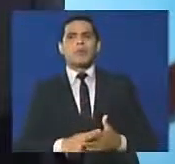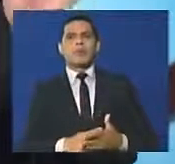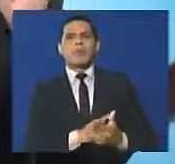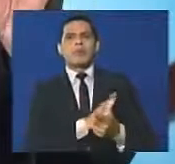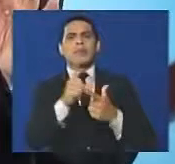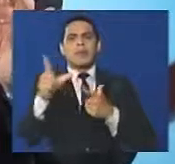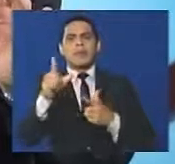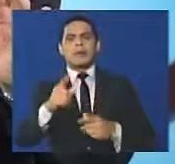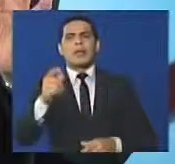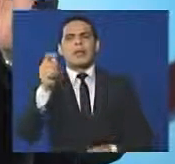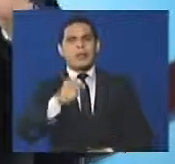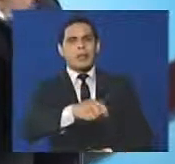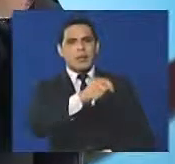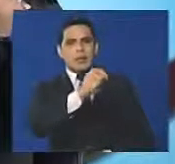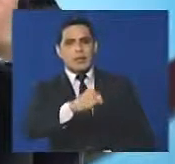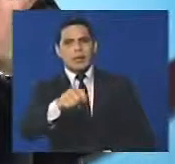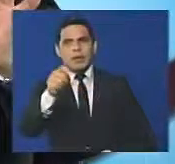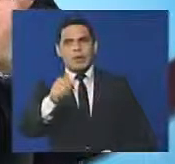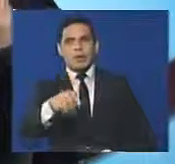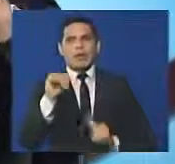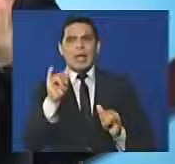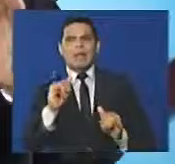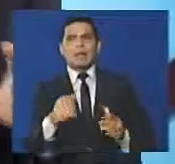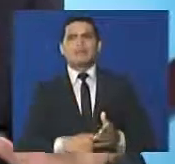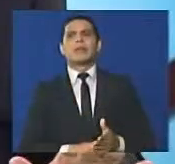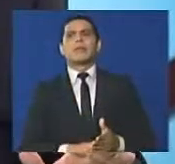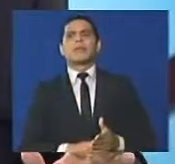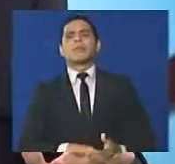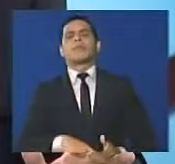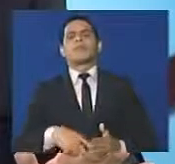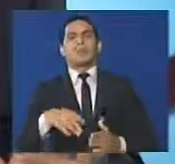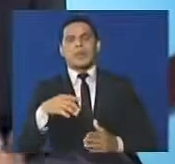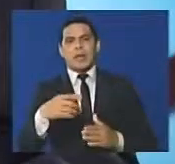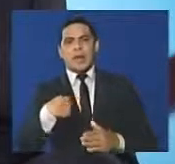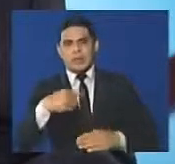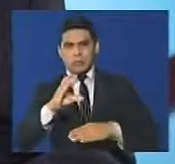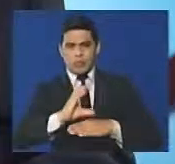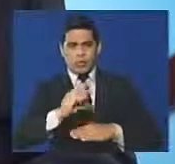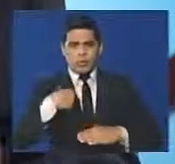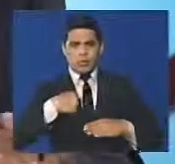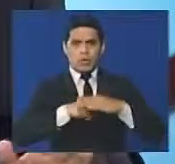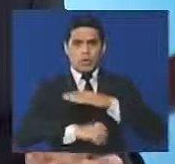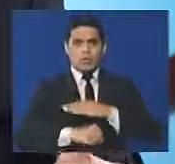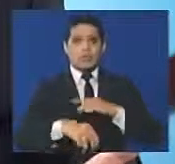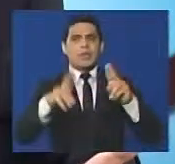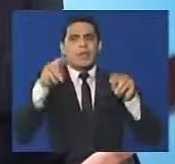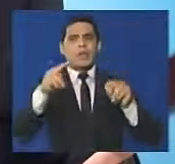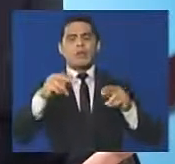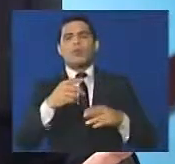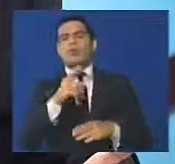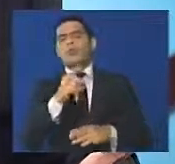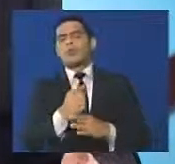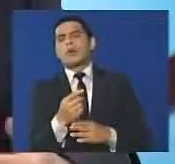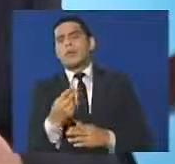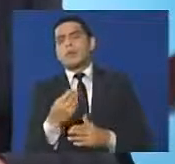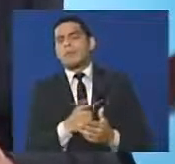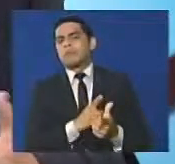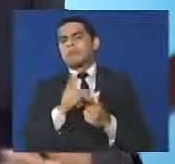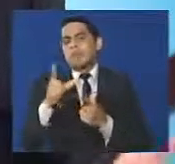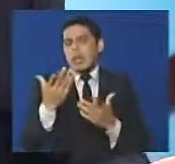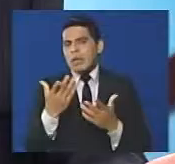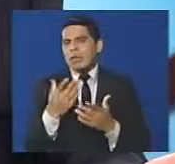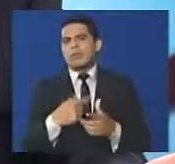llegar a dirigir un concierto en el San Carlos de Nápoles. Lo único que me ha faltado, porque de resto